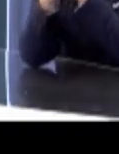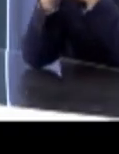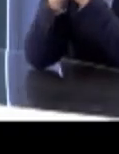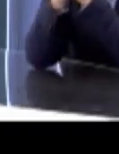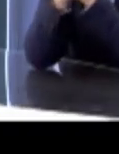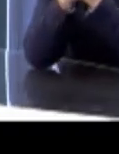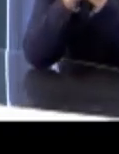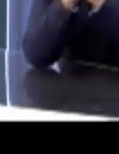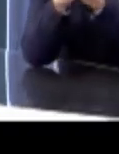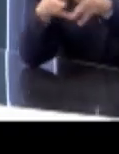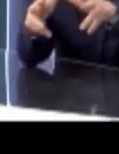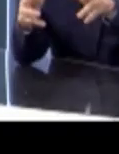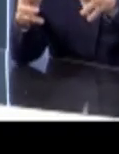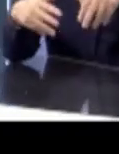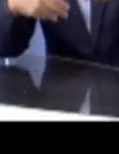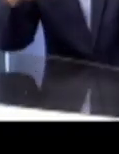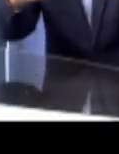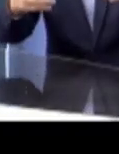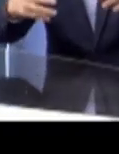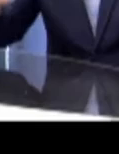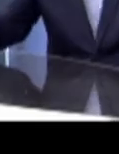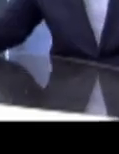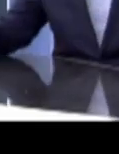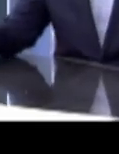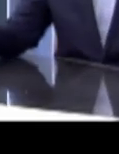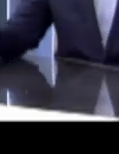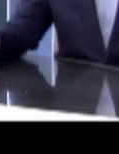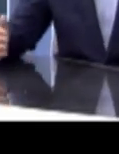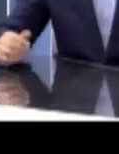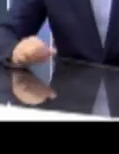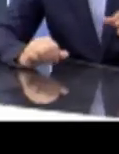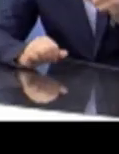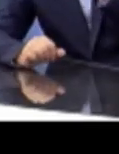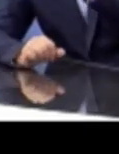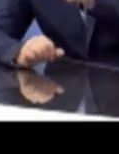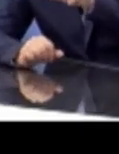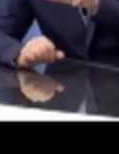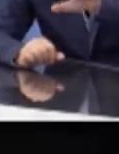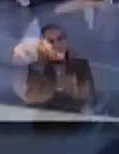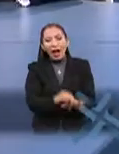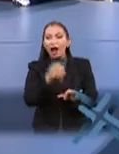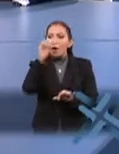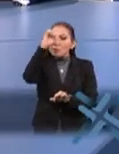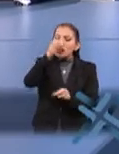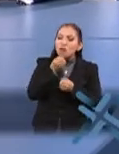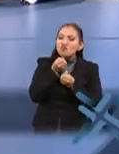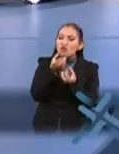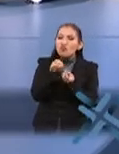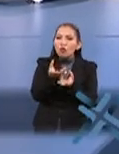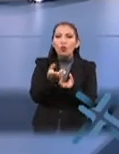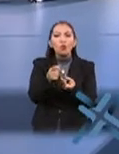ofrece muchas fórmulas, ¿no? A través de editorializar, de comentar, de hacer